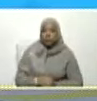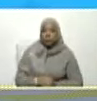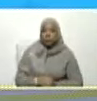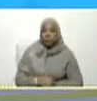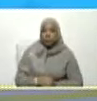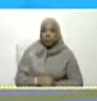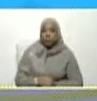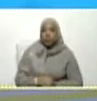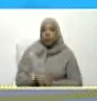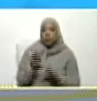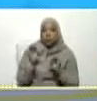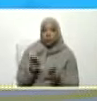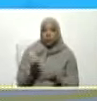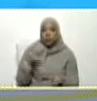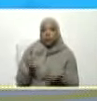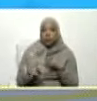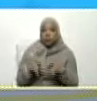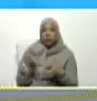Y exactamente